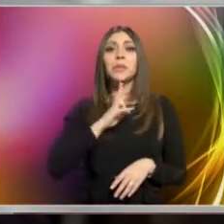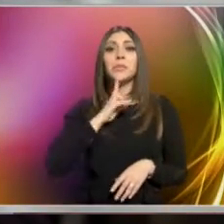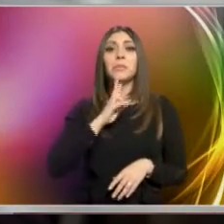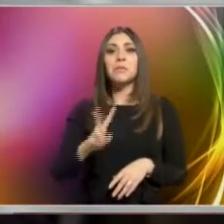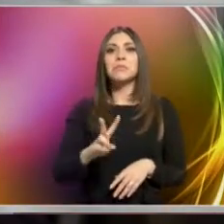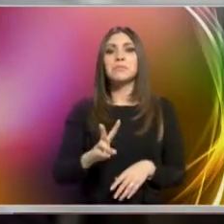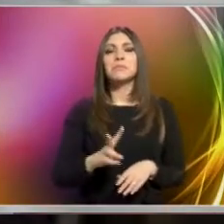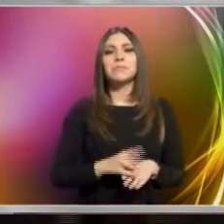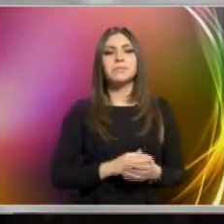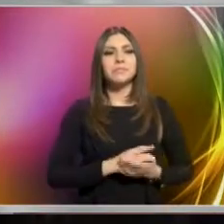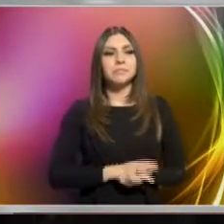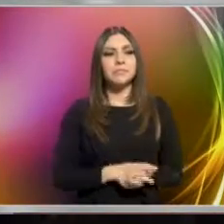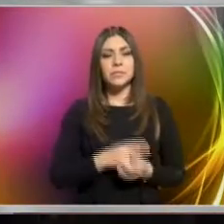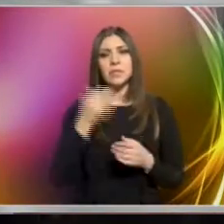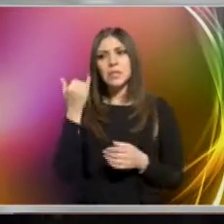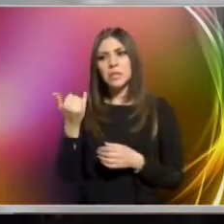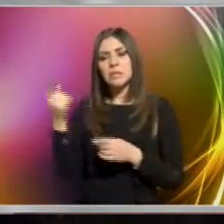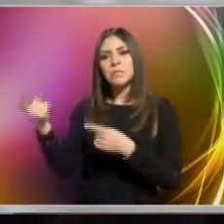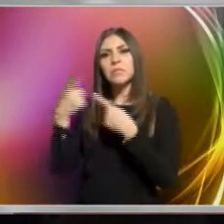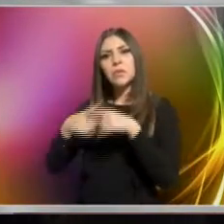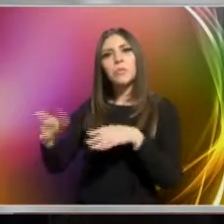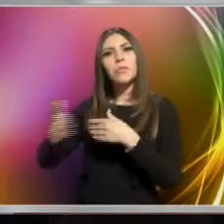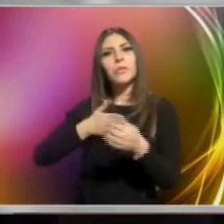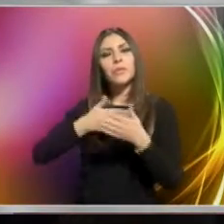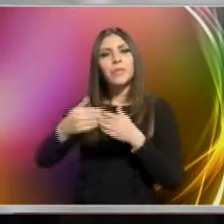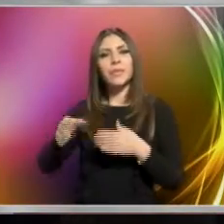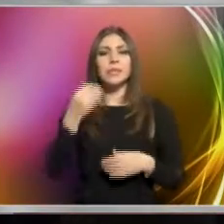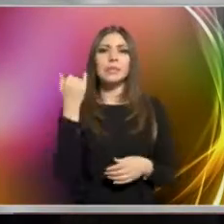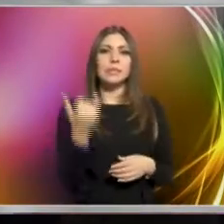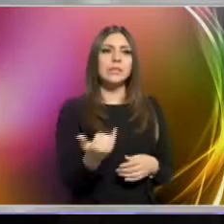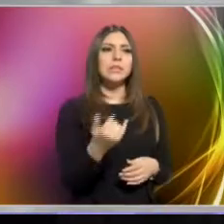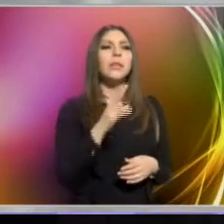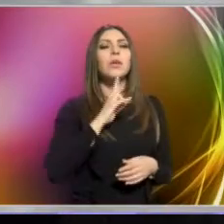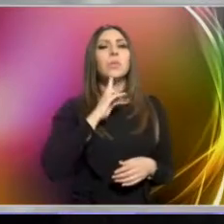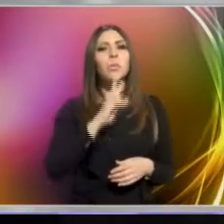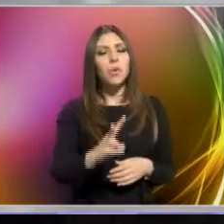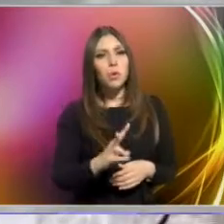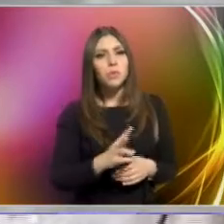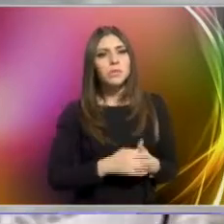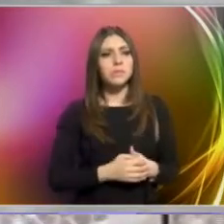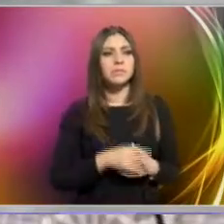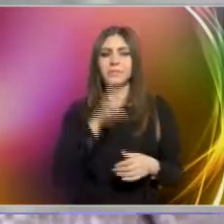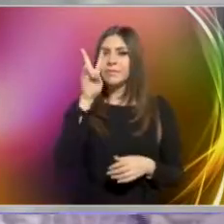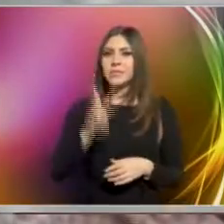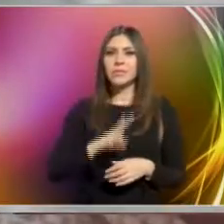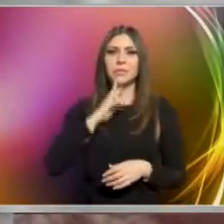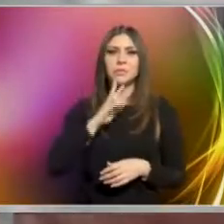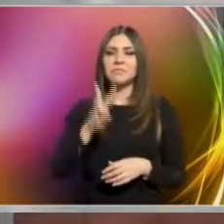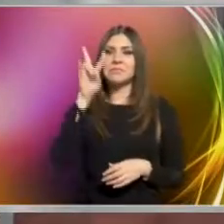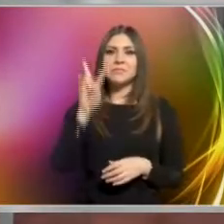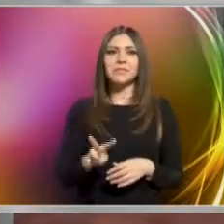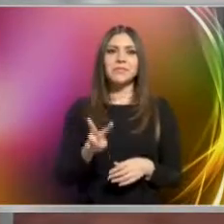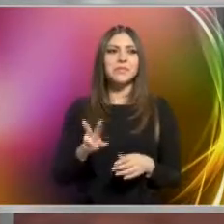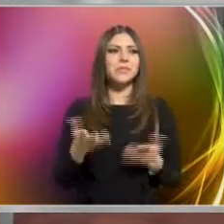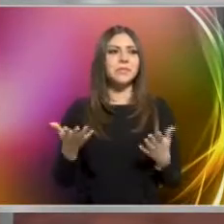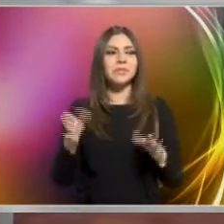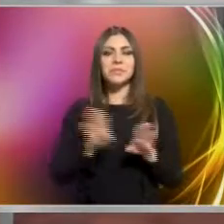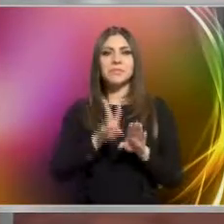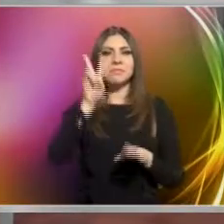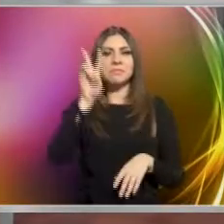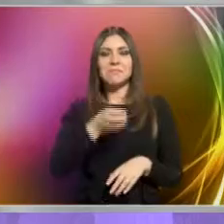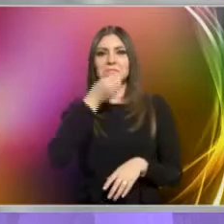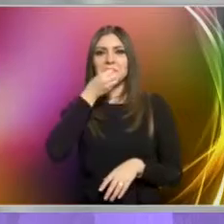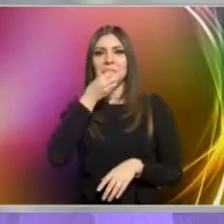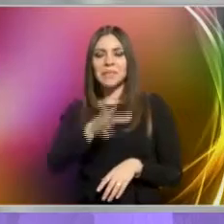también, claro, es una propuesta muy innovadora. ¿no? Sí, apela un poco La también a lo voz. retro, pero la voz es totalmente exquisita. Sí, claro. No se la